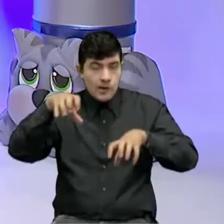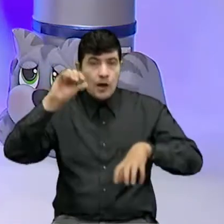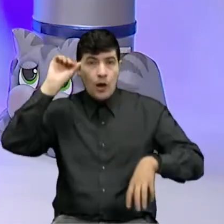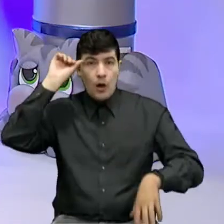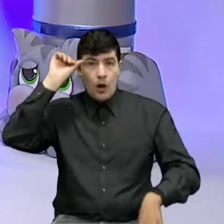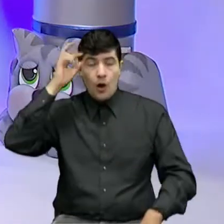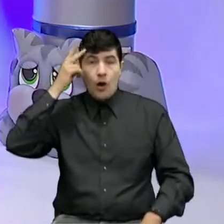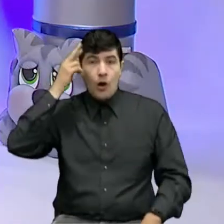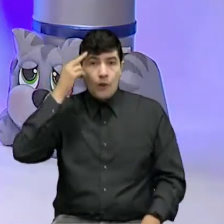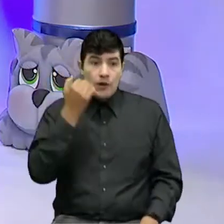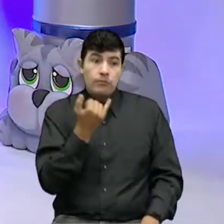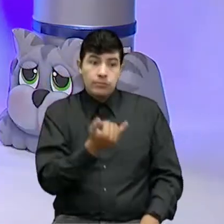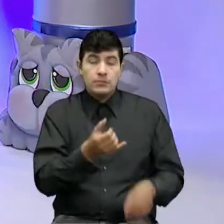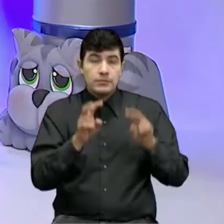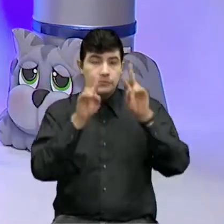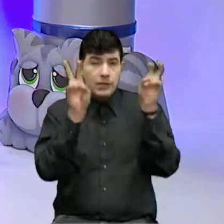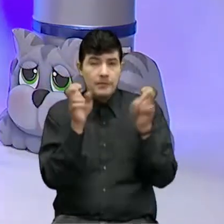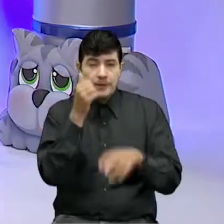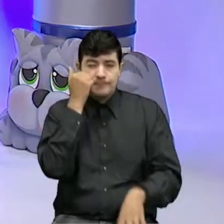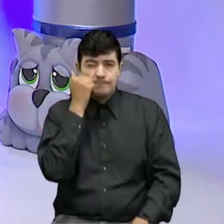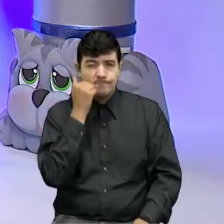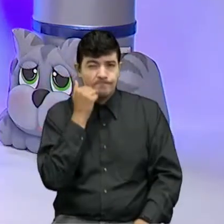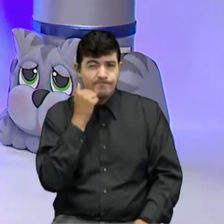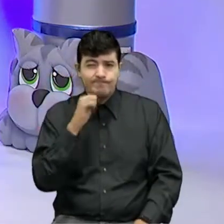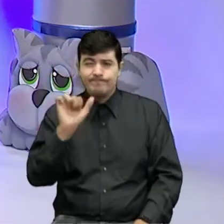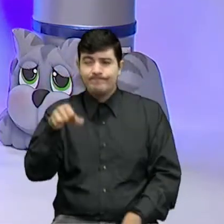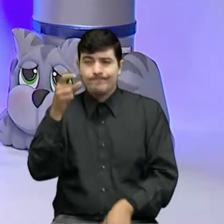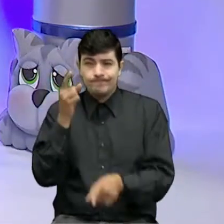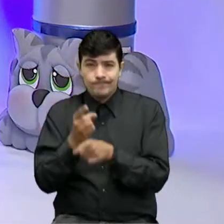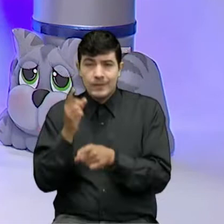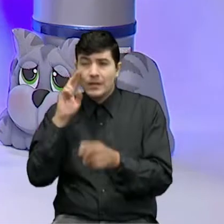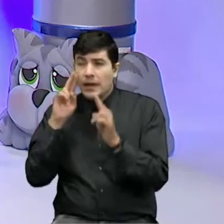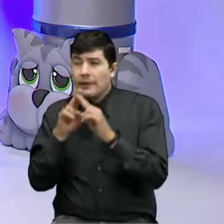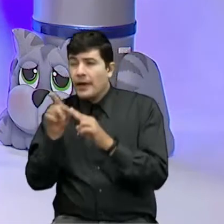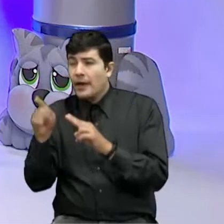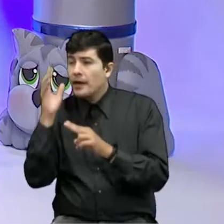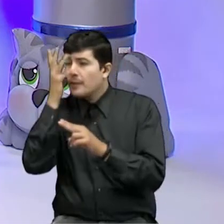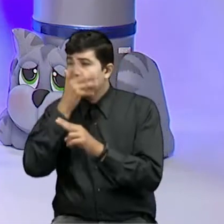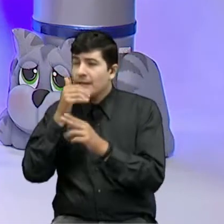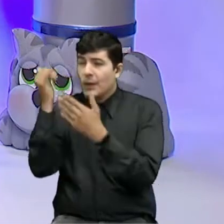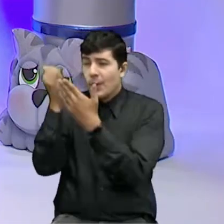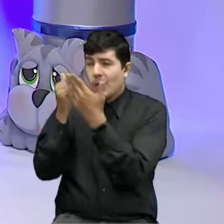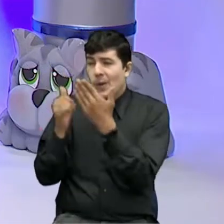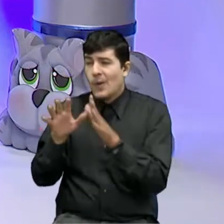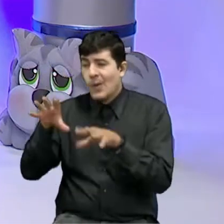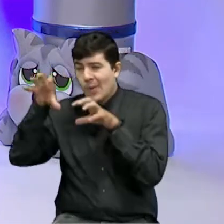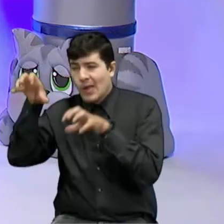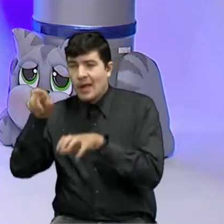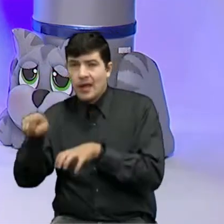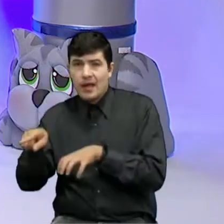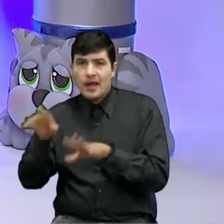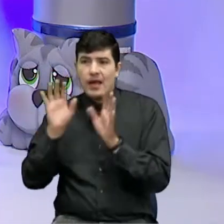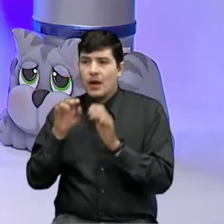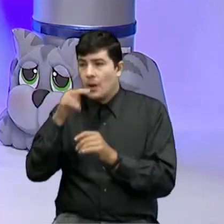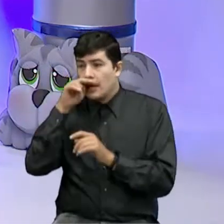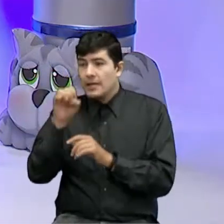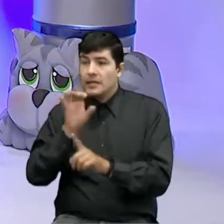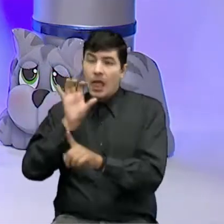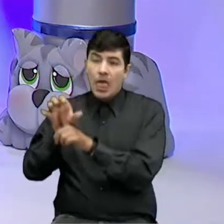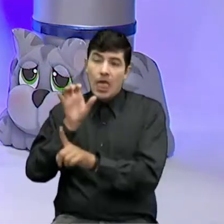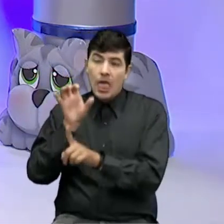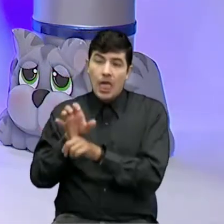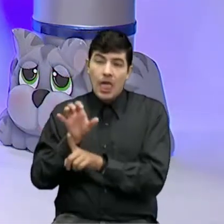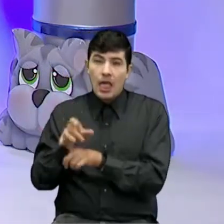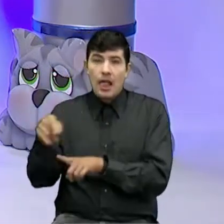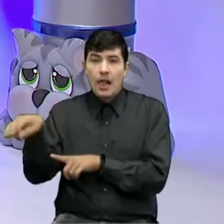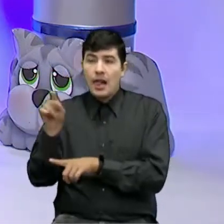es un tema muy triste que se ve tierno, sí, porque hay el niño ahí molestando al otro, ¿no? Ay,